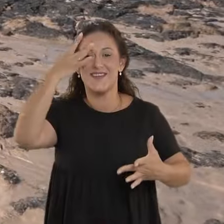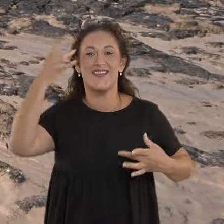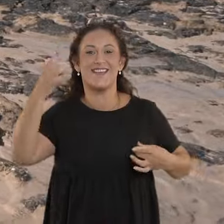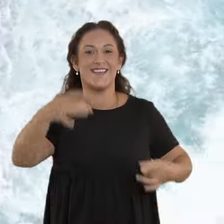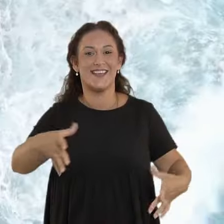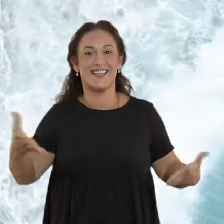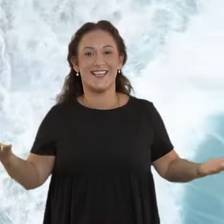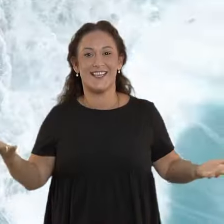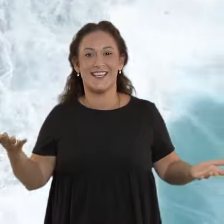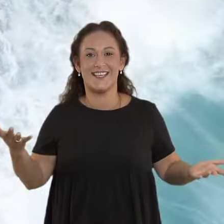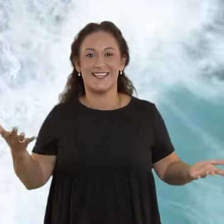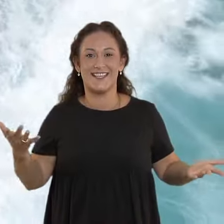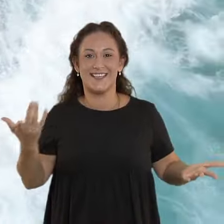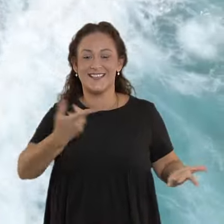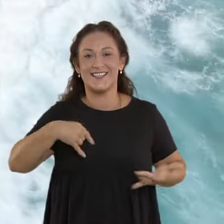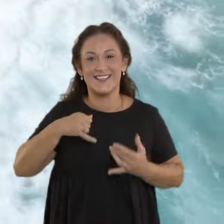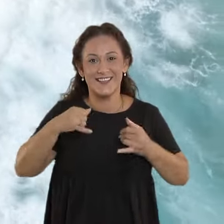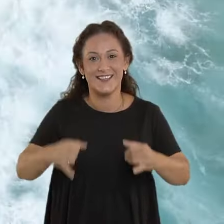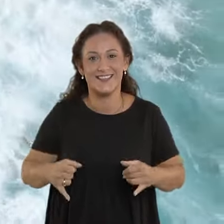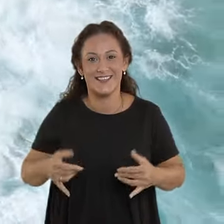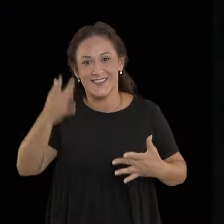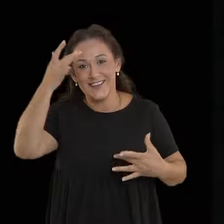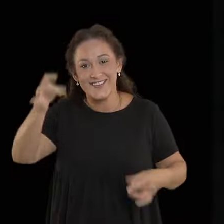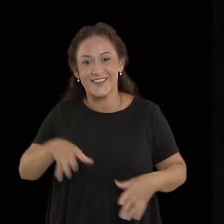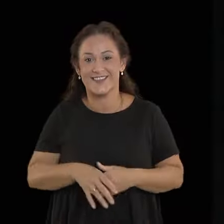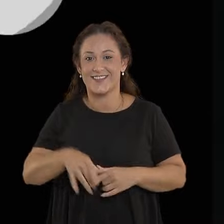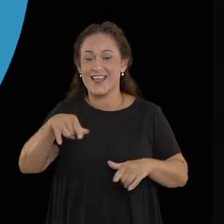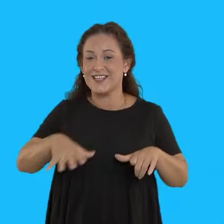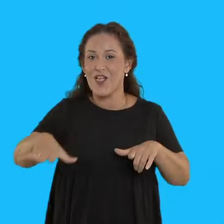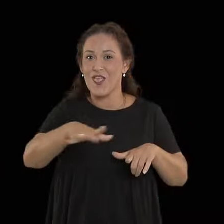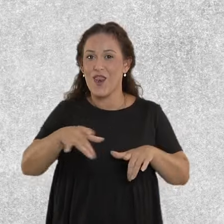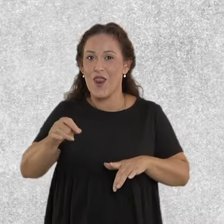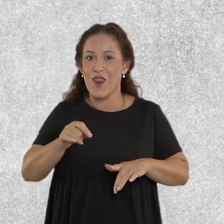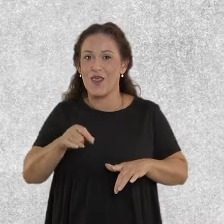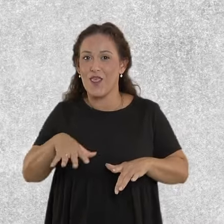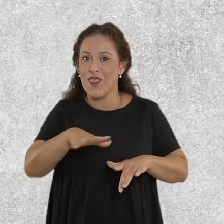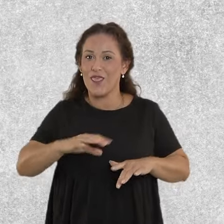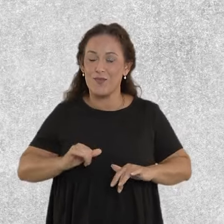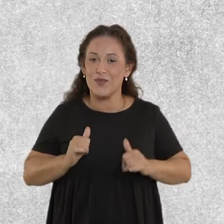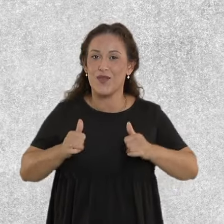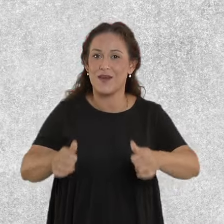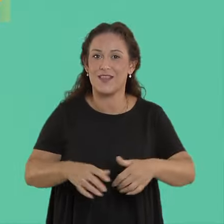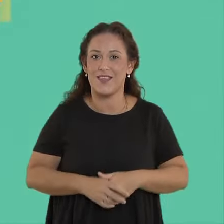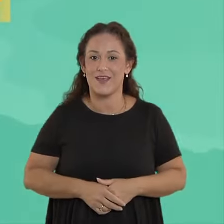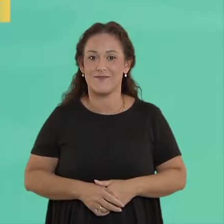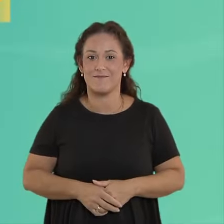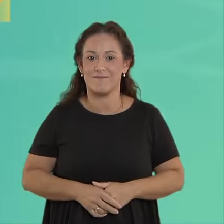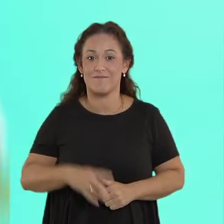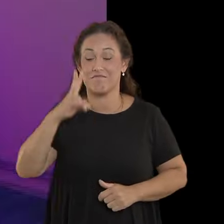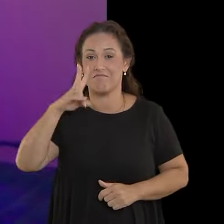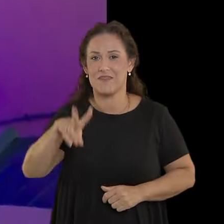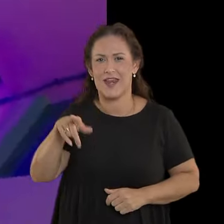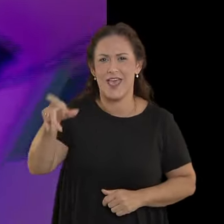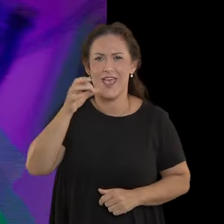fin! ¡Hemos llegado! Este es nuestro punto de partida. Miren cómo